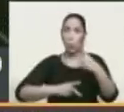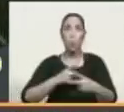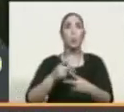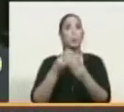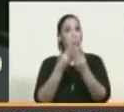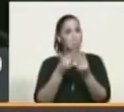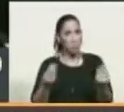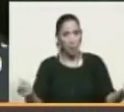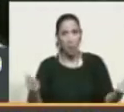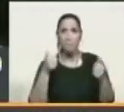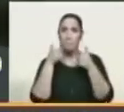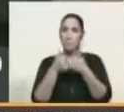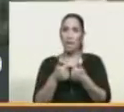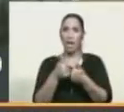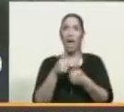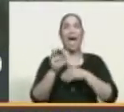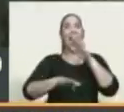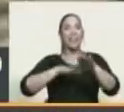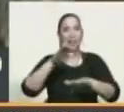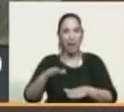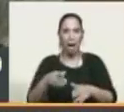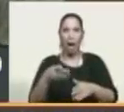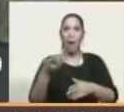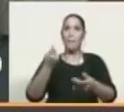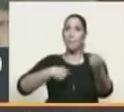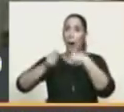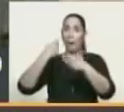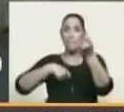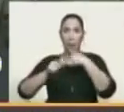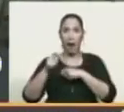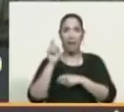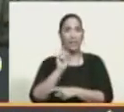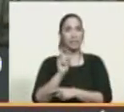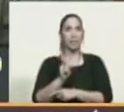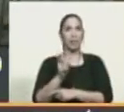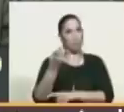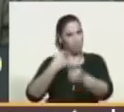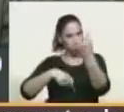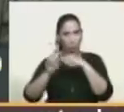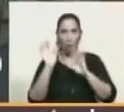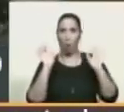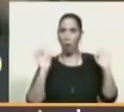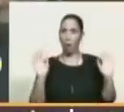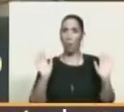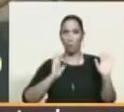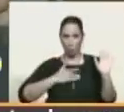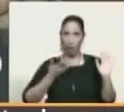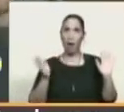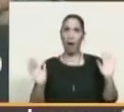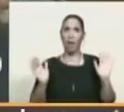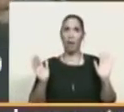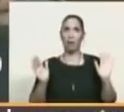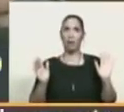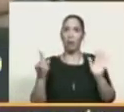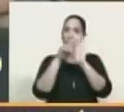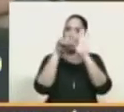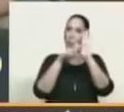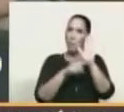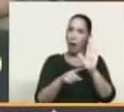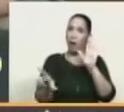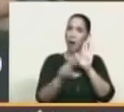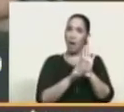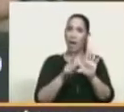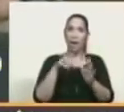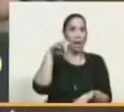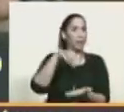quiere más adelante exportar, porque necesita exportar, exporte, cumpliendo todas las reglas, pero al Estado usted no le